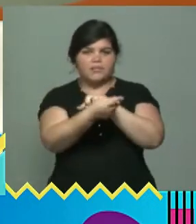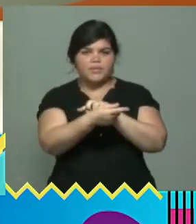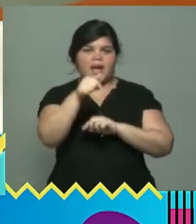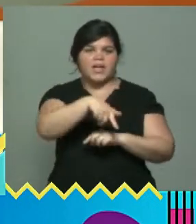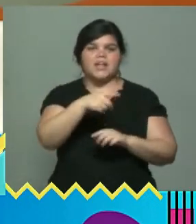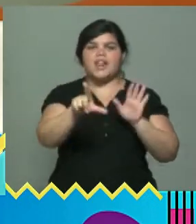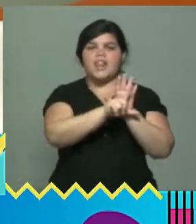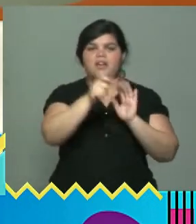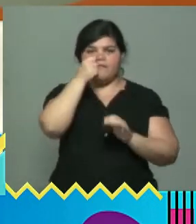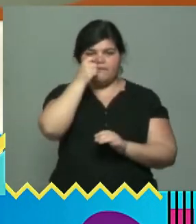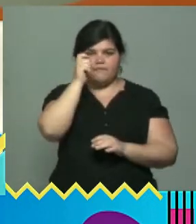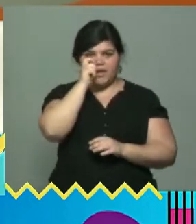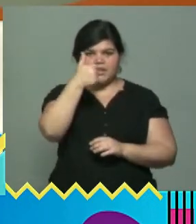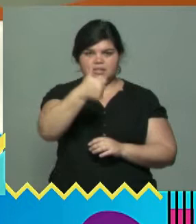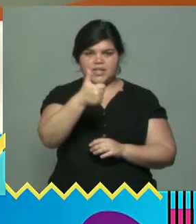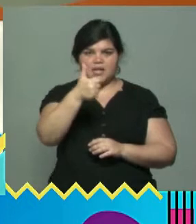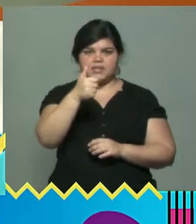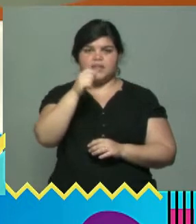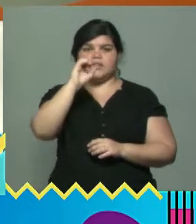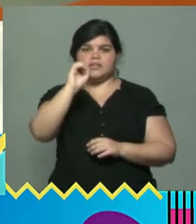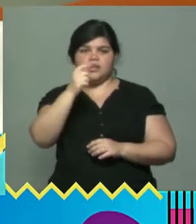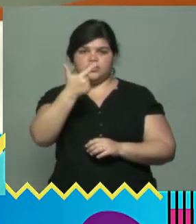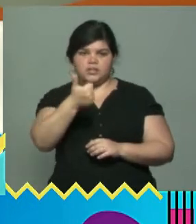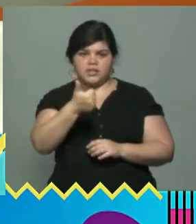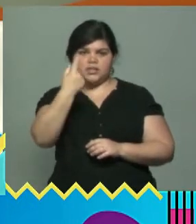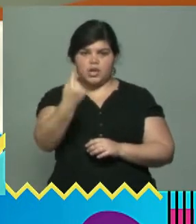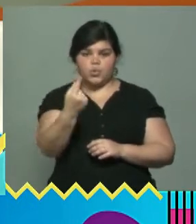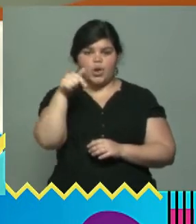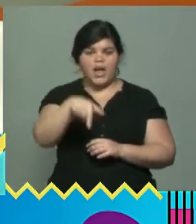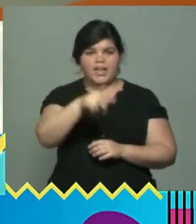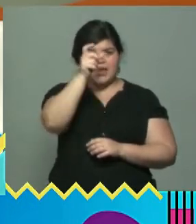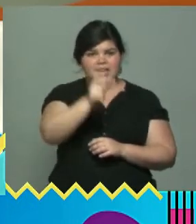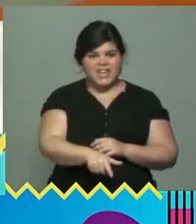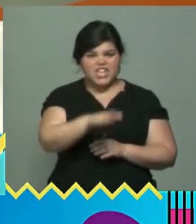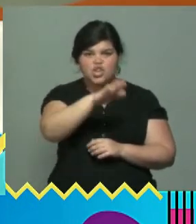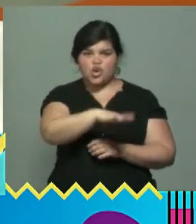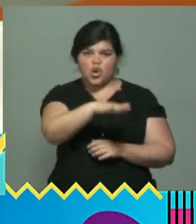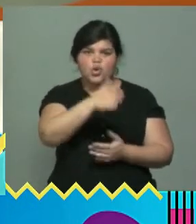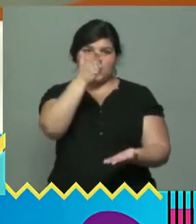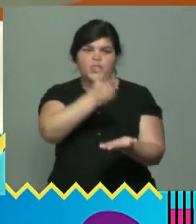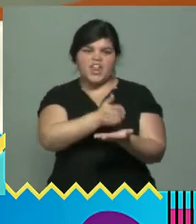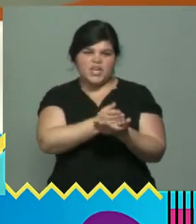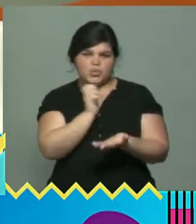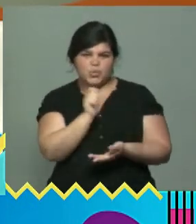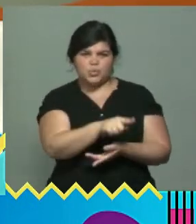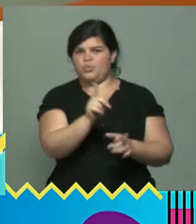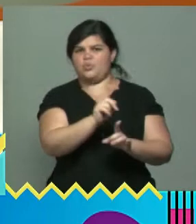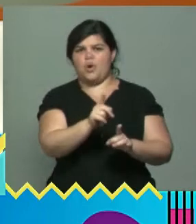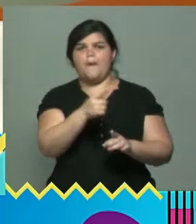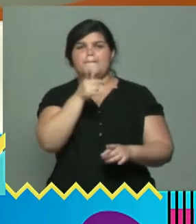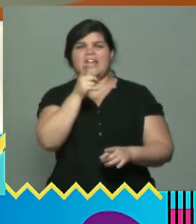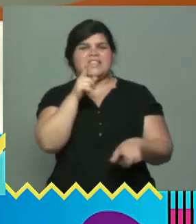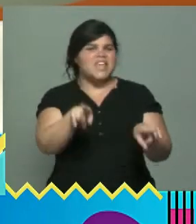26061, el niño no está siendo sujeto de derechos, sigue siendo un objeto de intervención en muchos